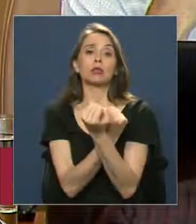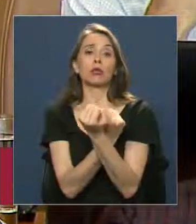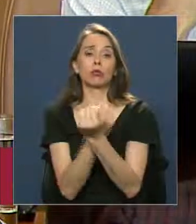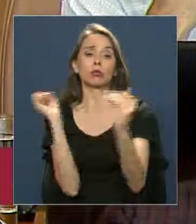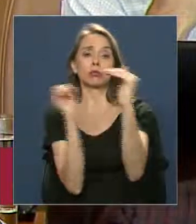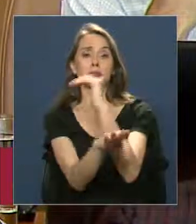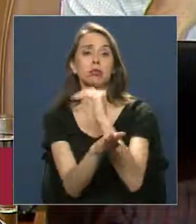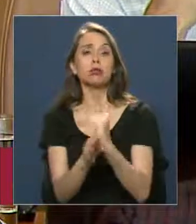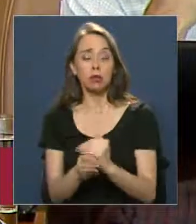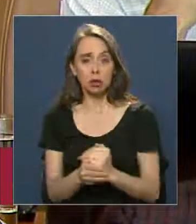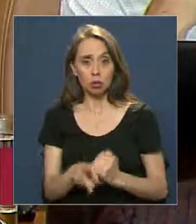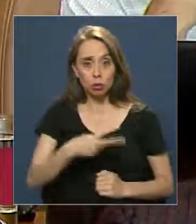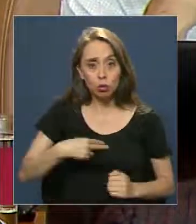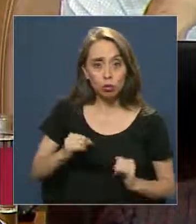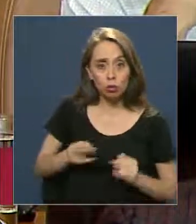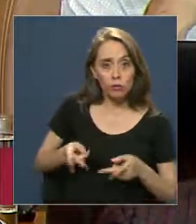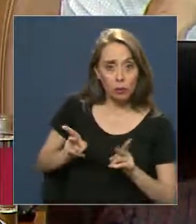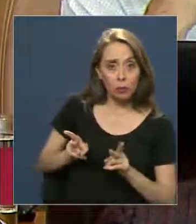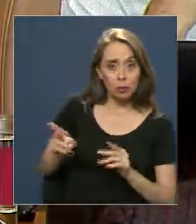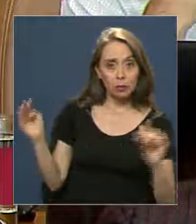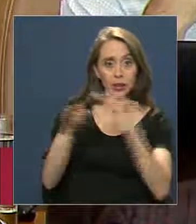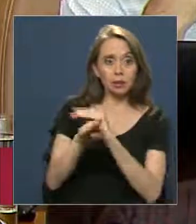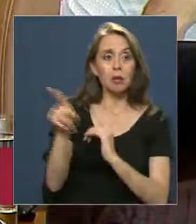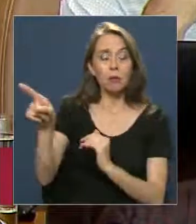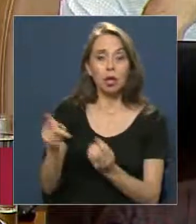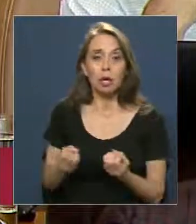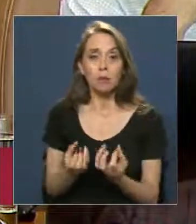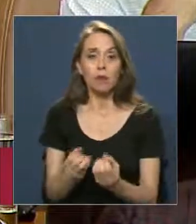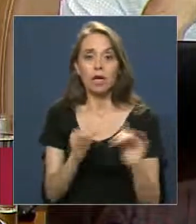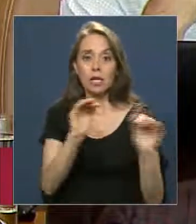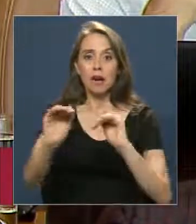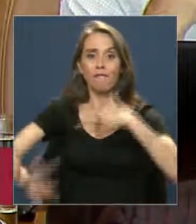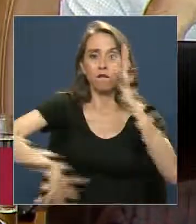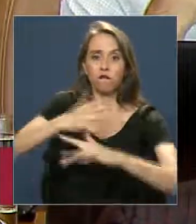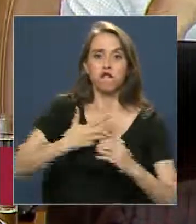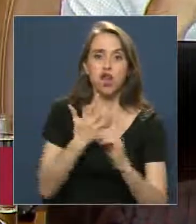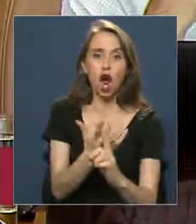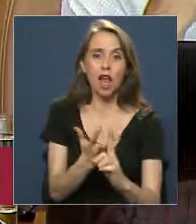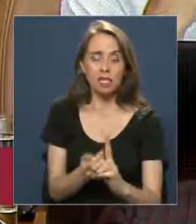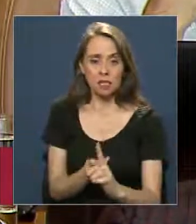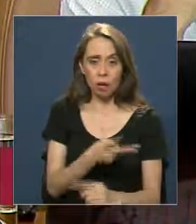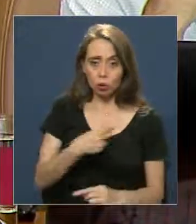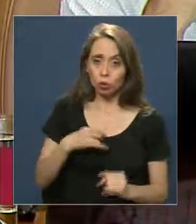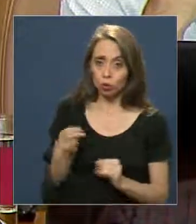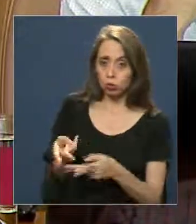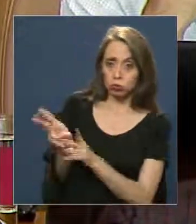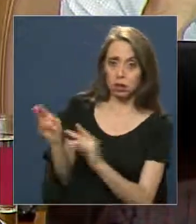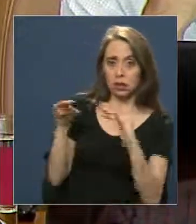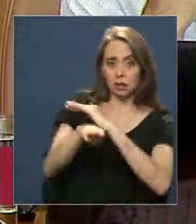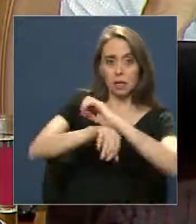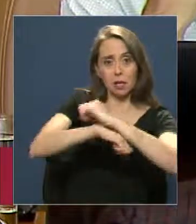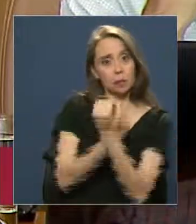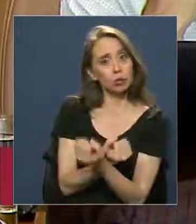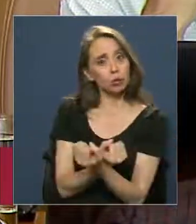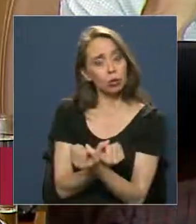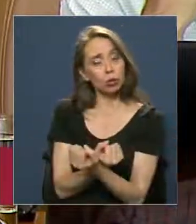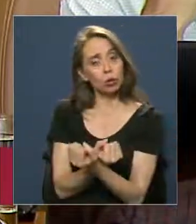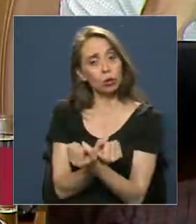¿Vamos a estar disponibles para eso? Porque él ha incitado, ha llamado a la violencia. Es decir, ¿vamos a estar disponibles?